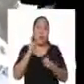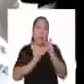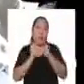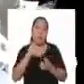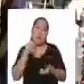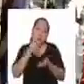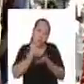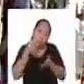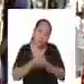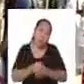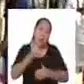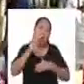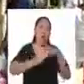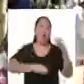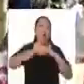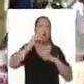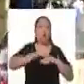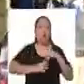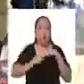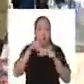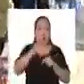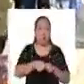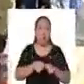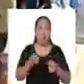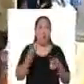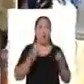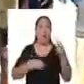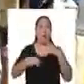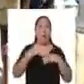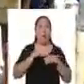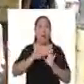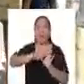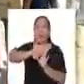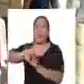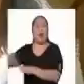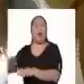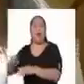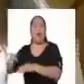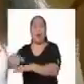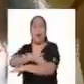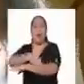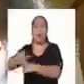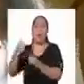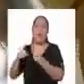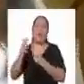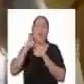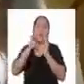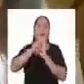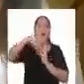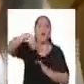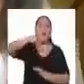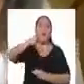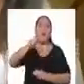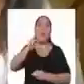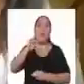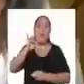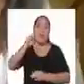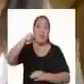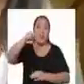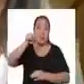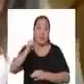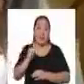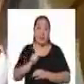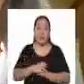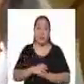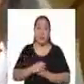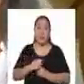invirtieron, construyeron sus mercados y dejaron las calles por eso. El caso de las Malvinas, el caso en el